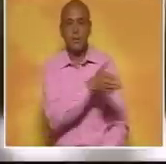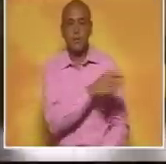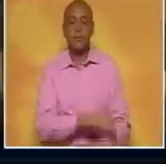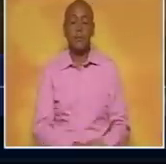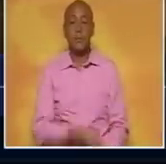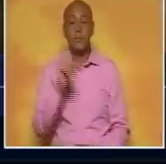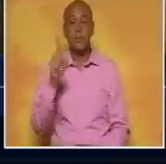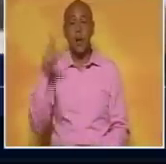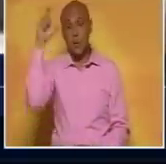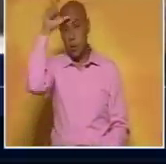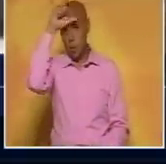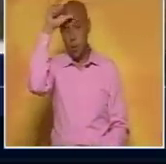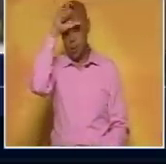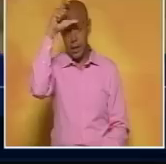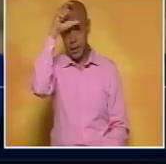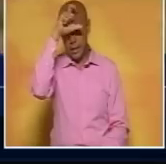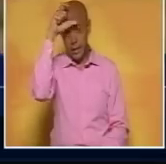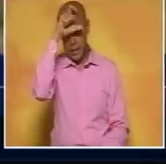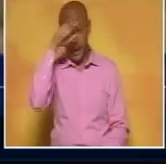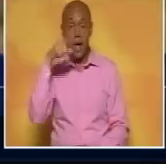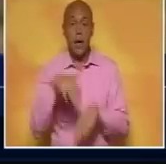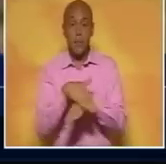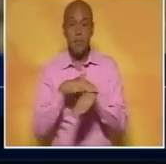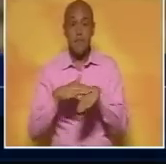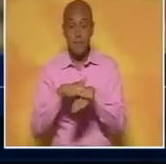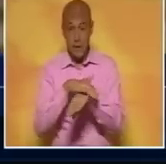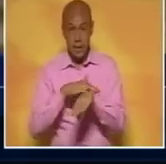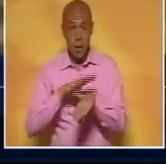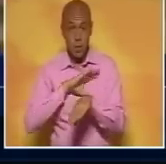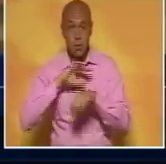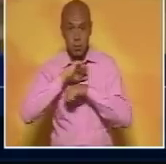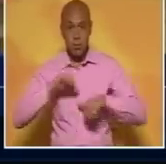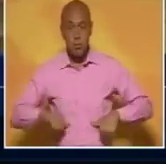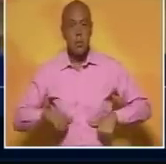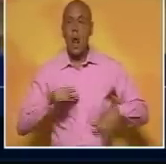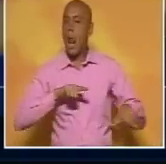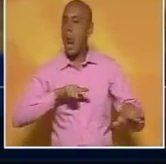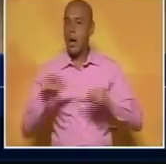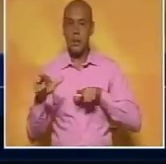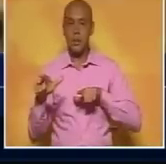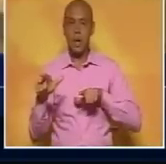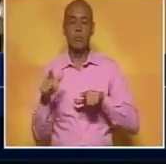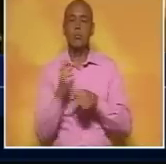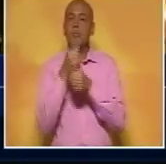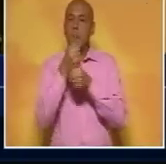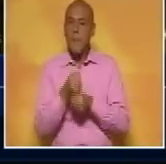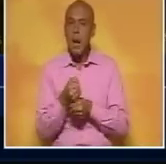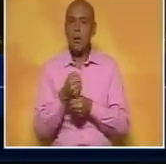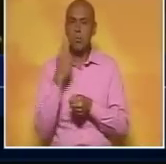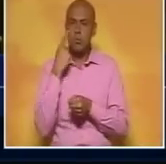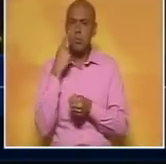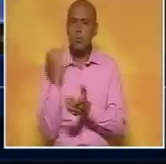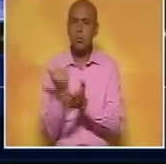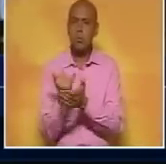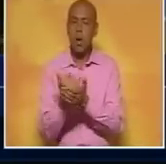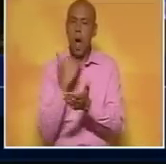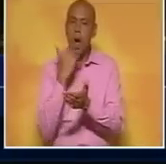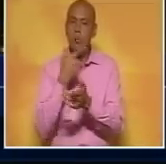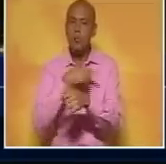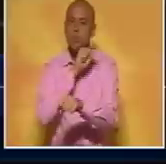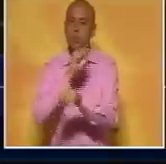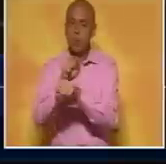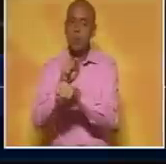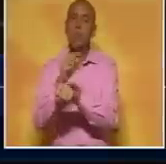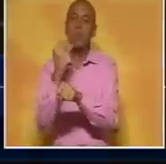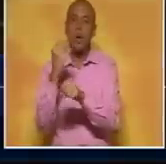En Turquía, el Ministerio de Defensa anunció que las Fuerzas Armadas se encuentran listas a la espera de iniciar una ofensiva en el